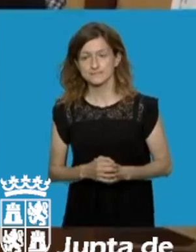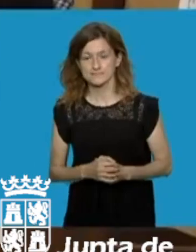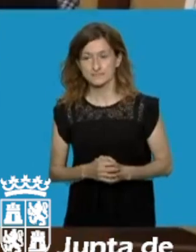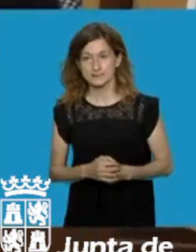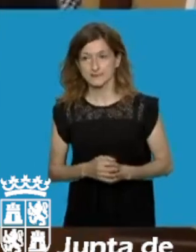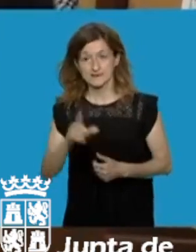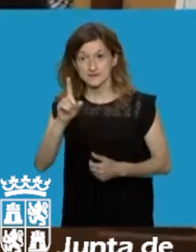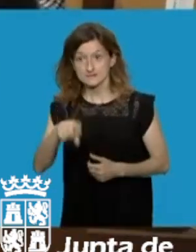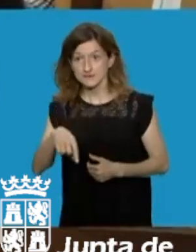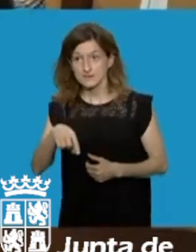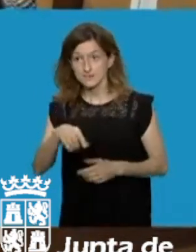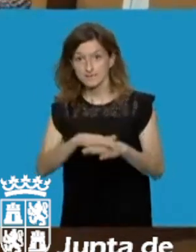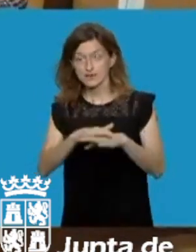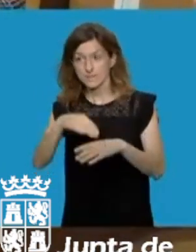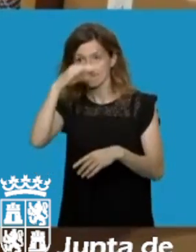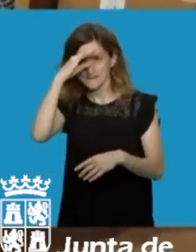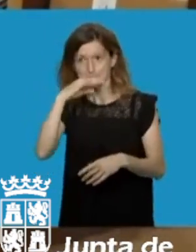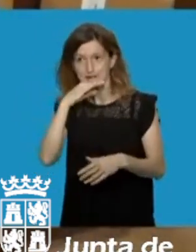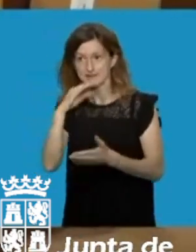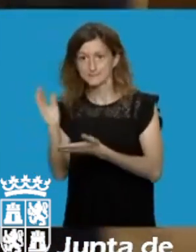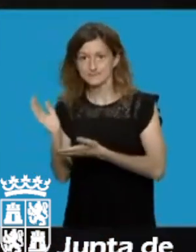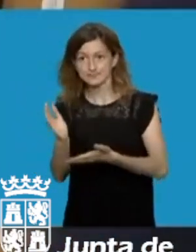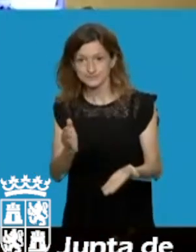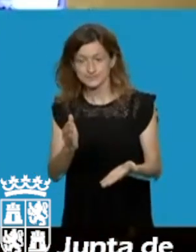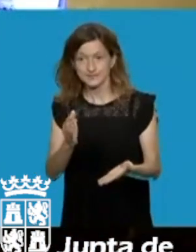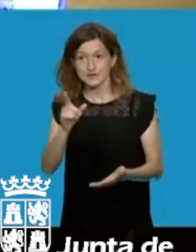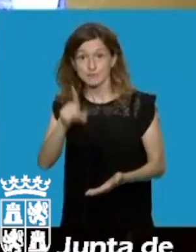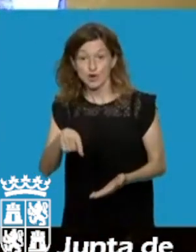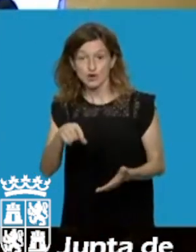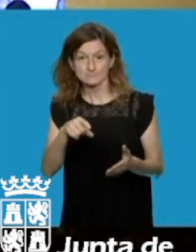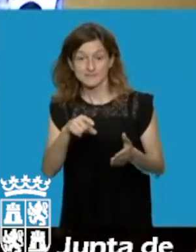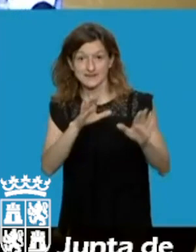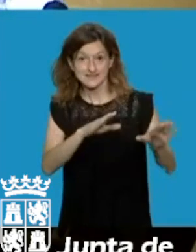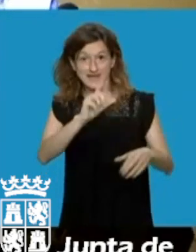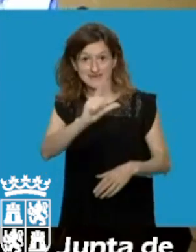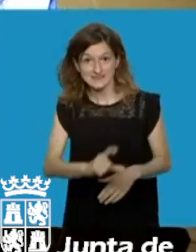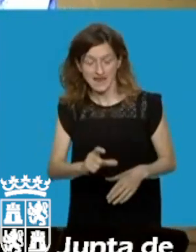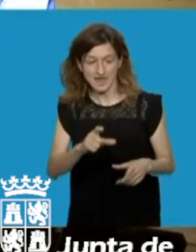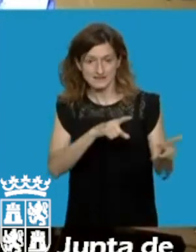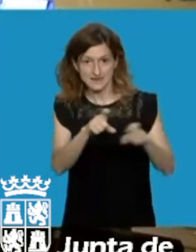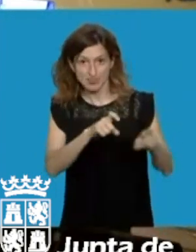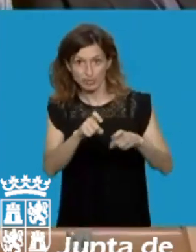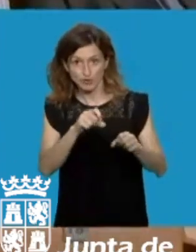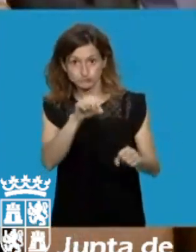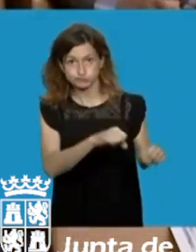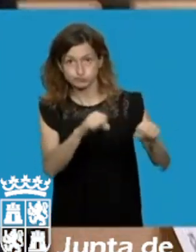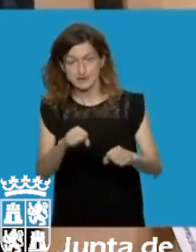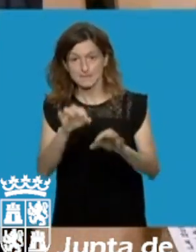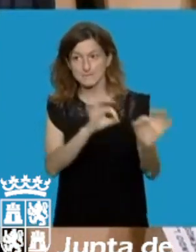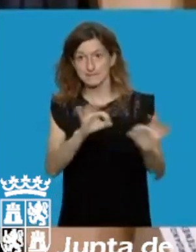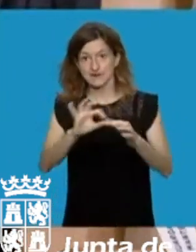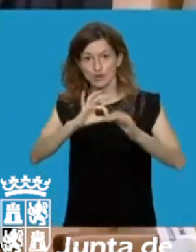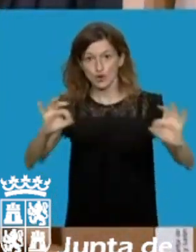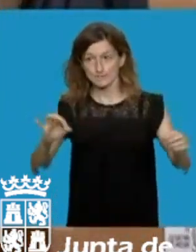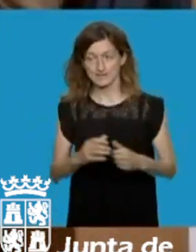Su padre, José Manuel Llorente, David se encuentra concentrado con la selección en Italia, preparando precisamente esa cita olímpica